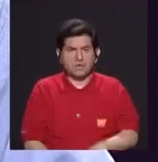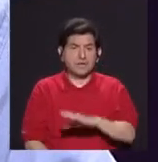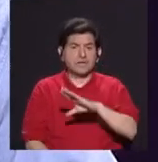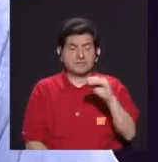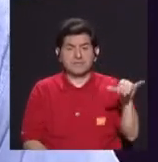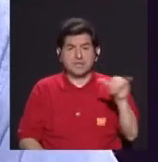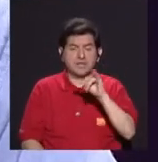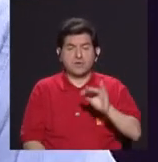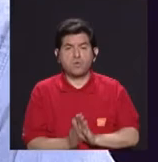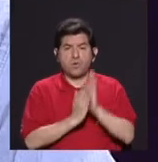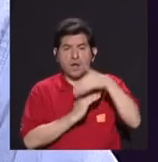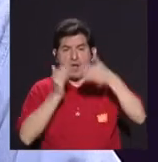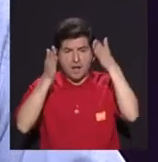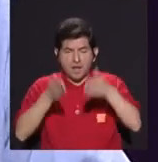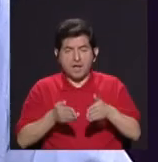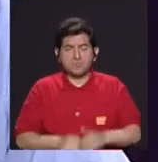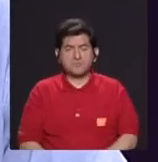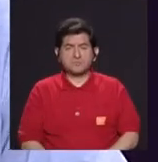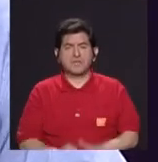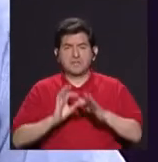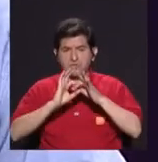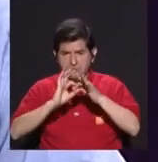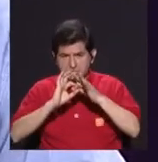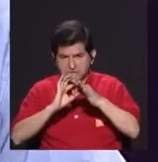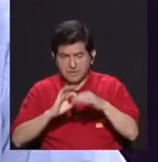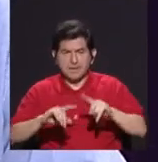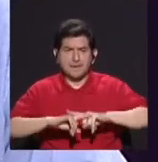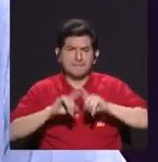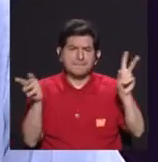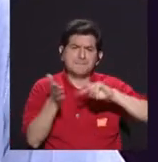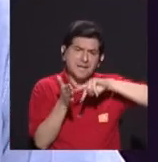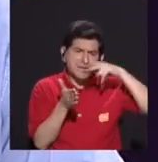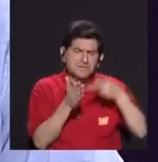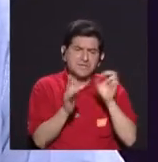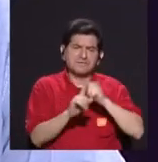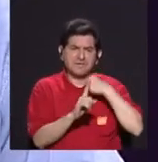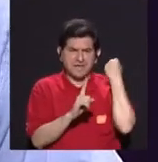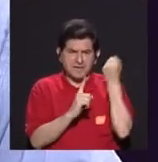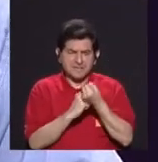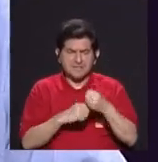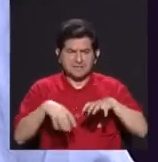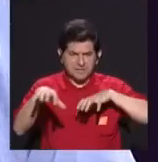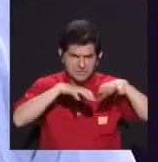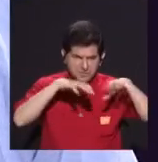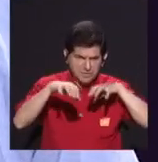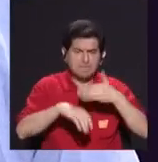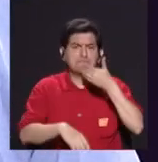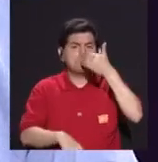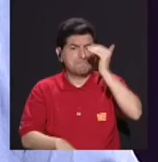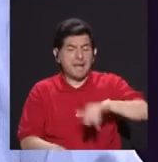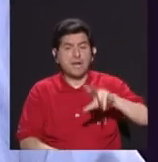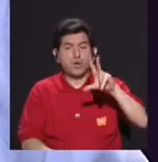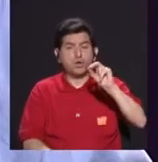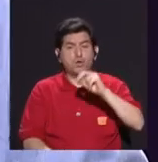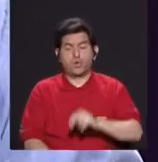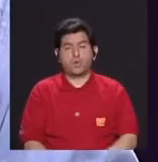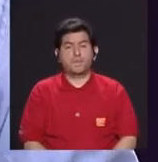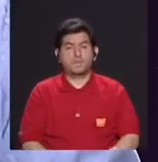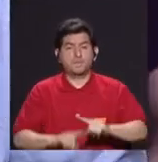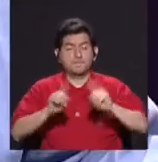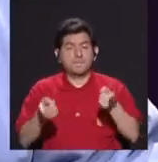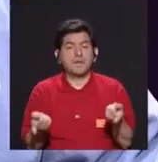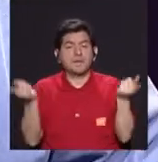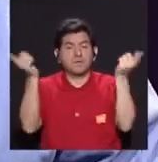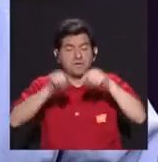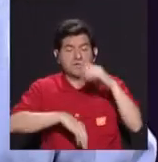incluso abusadores sexuales pero eso significa que alguna situación de activismo y militancia sea mal o no lo que sucede es